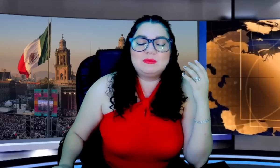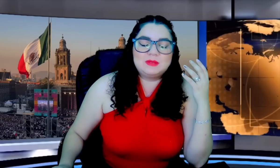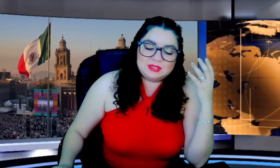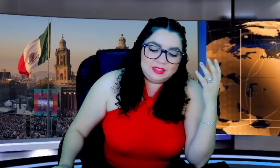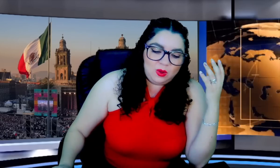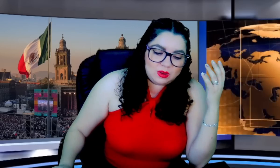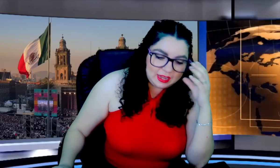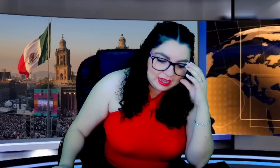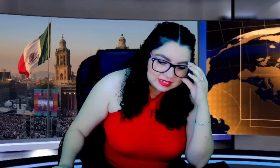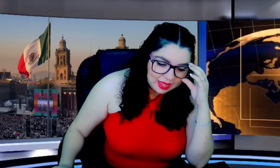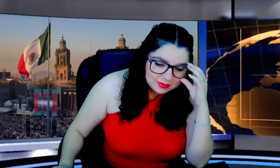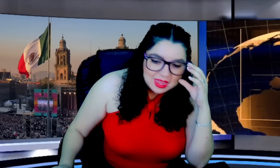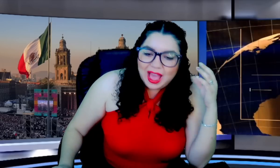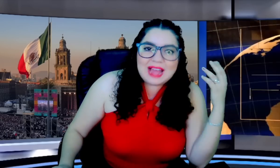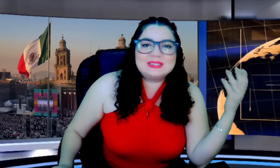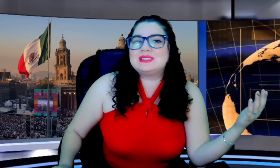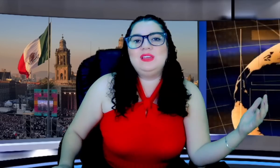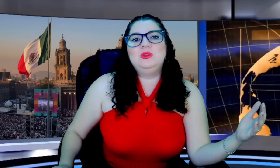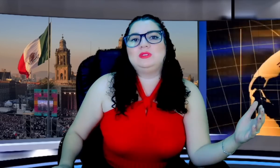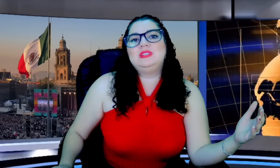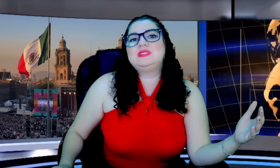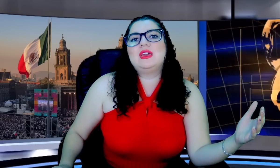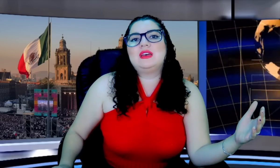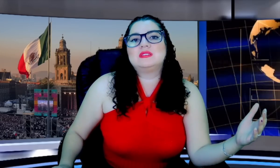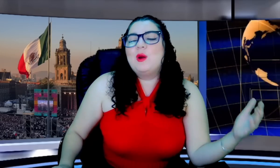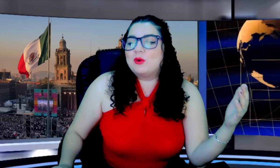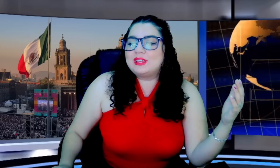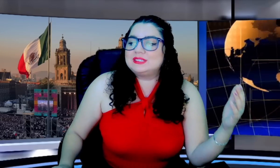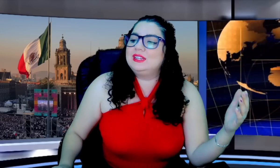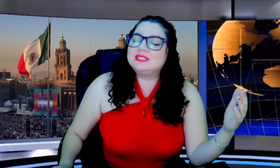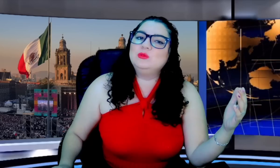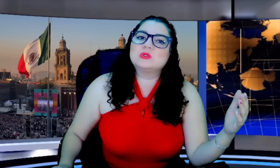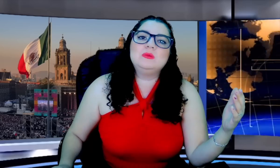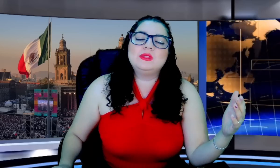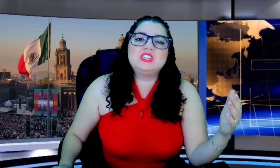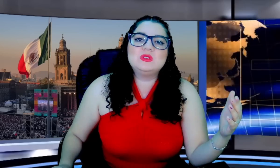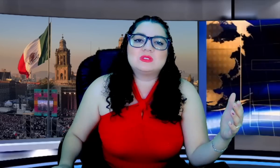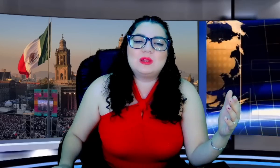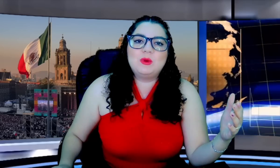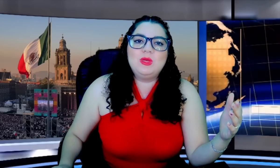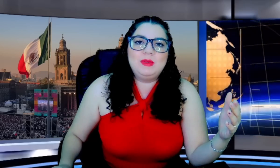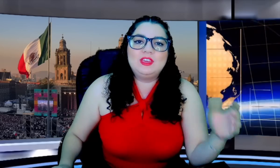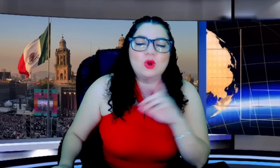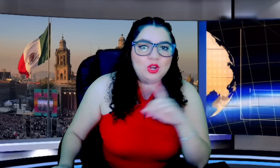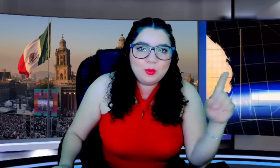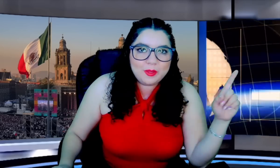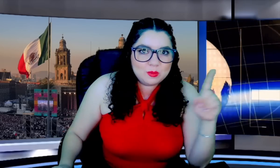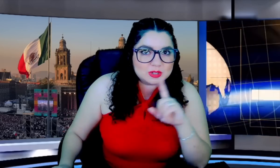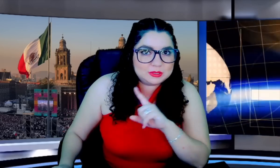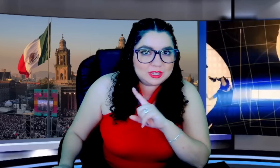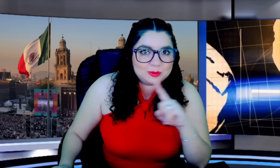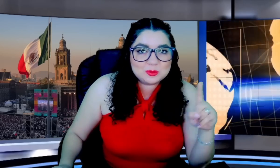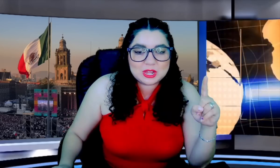está, Santiago Krill está atrasado en noticias. Porque tan estamos convencidos, el pueblo de México, que no